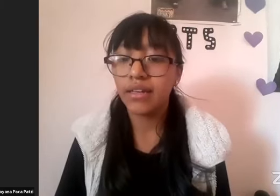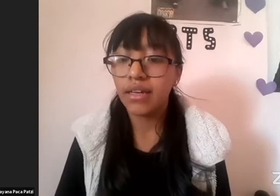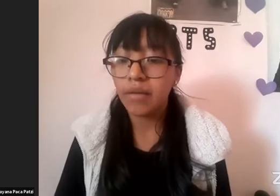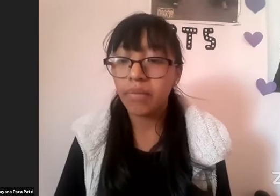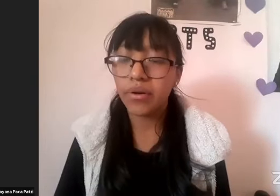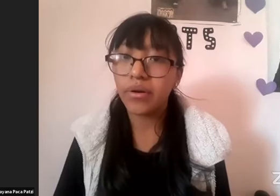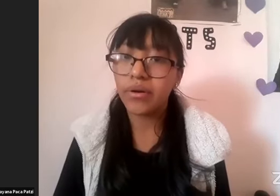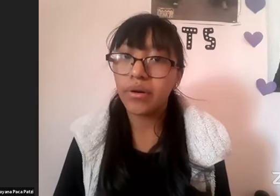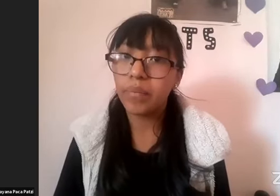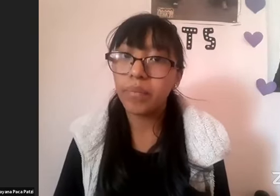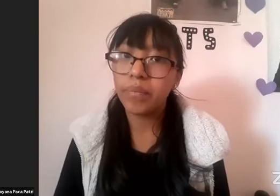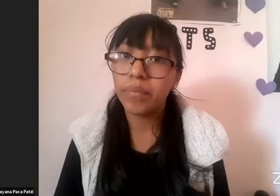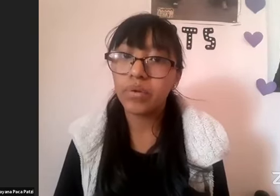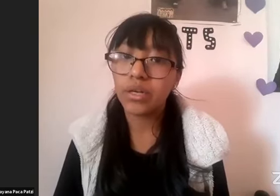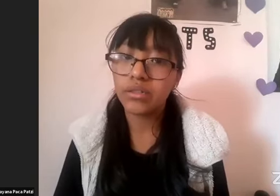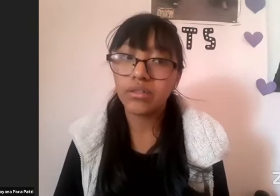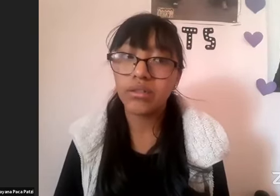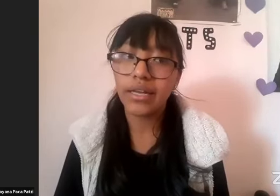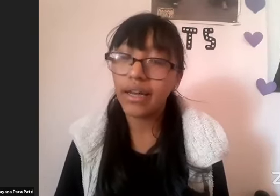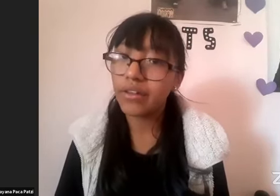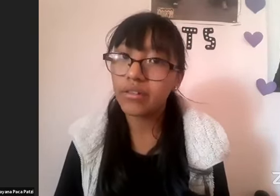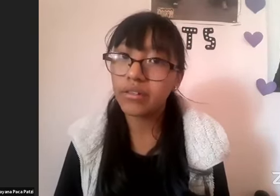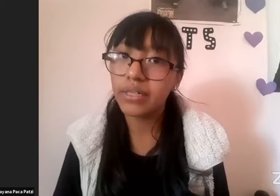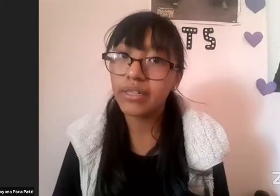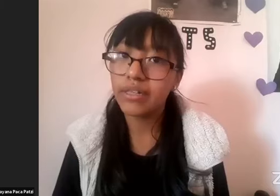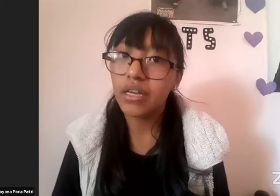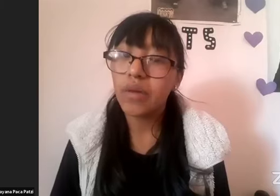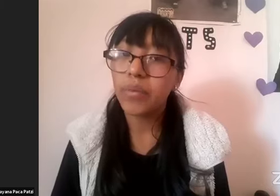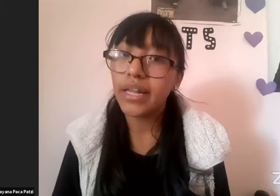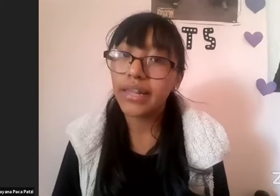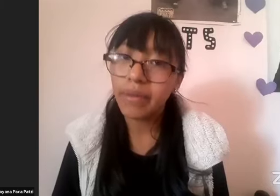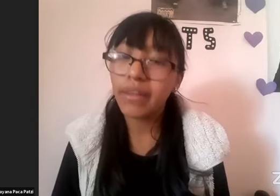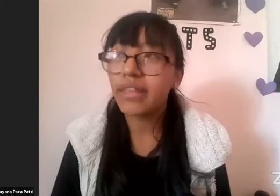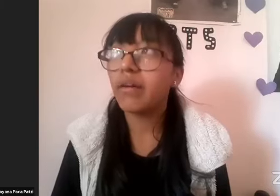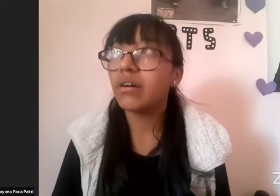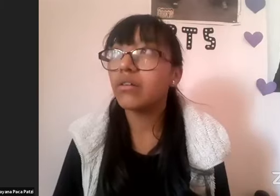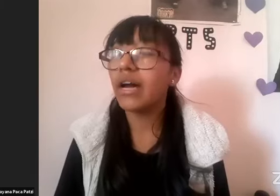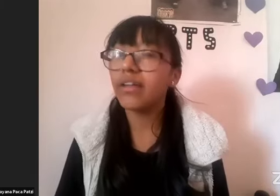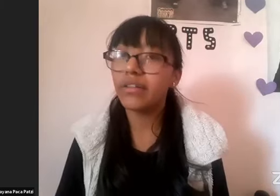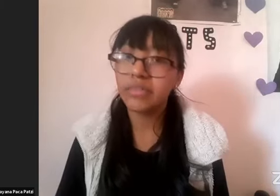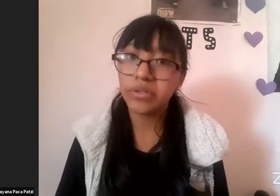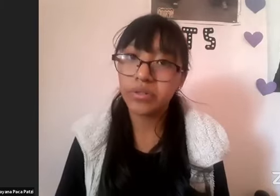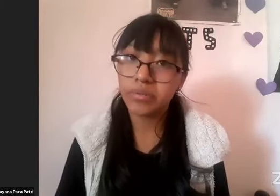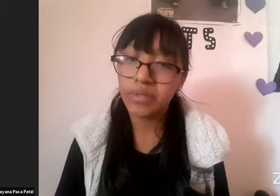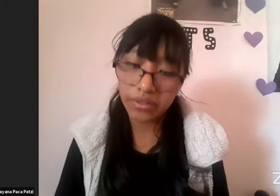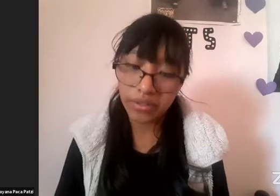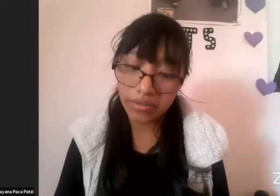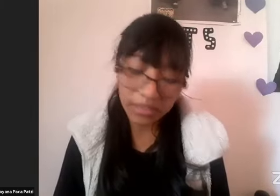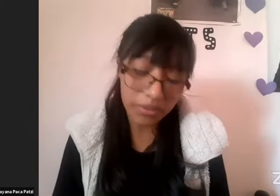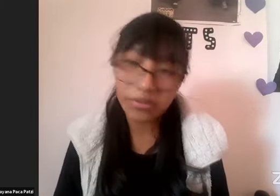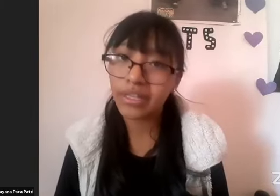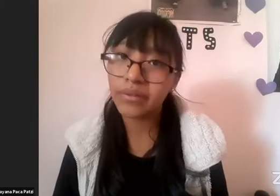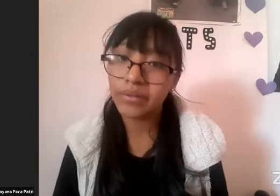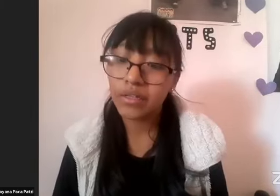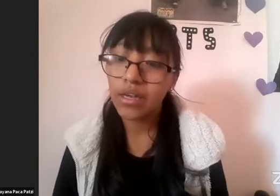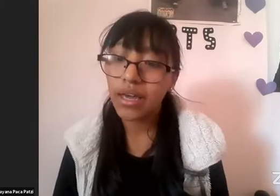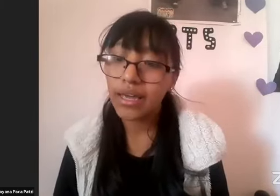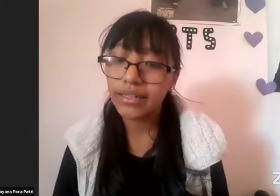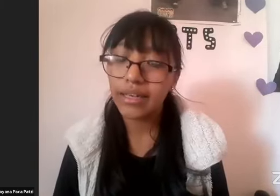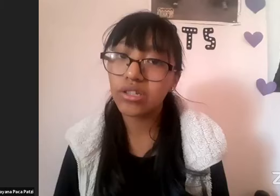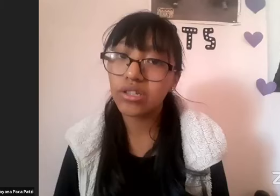pero cuando ha llegado el hobbit por el tema de trabajo ha ido disminuido y disminuyendo